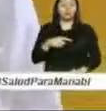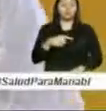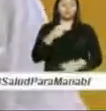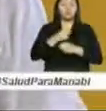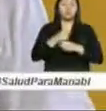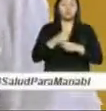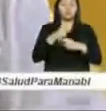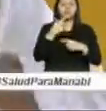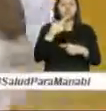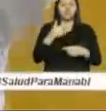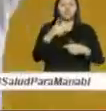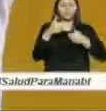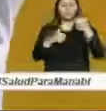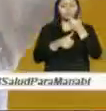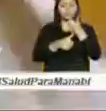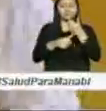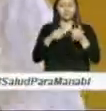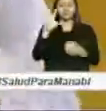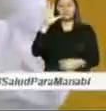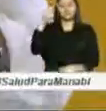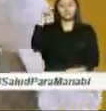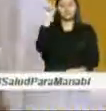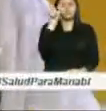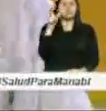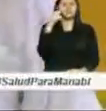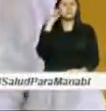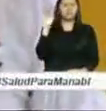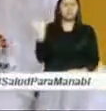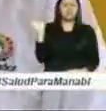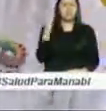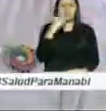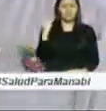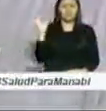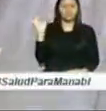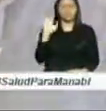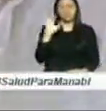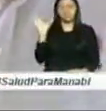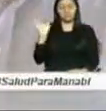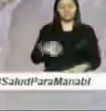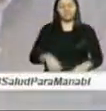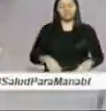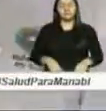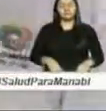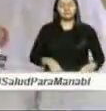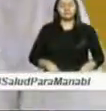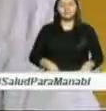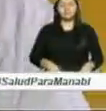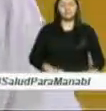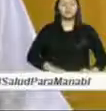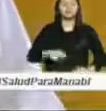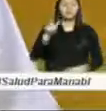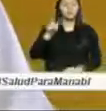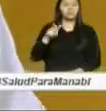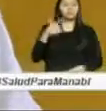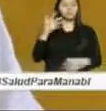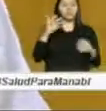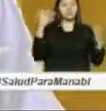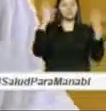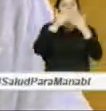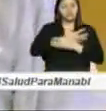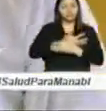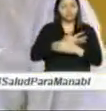eso con subempleo. Y sacan cifras de 5 millones, son tonterías. Pero mientras esta gente quiere engañarnos, quiere robarnos la